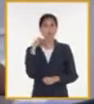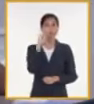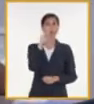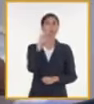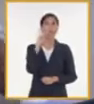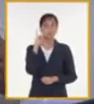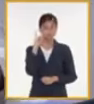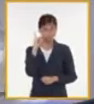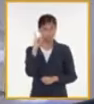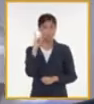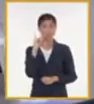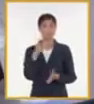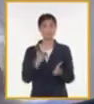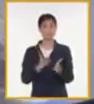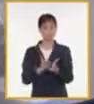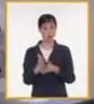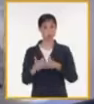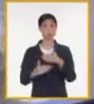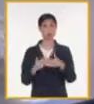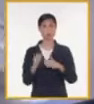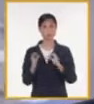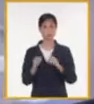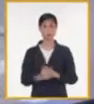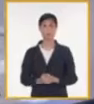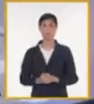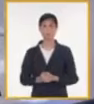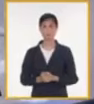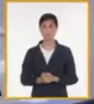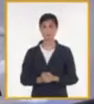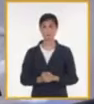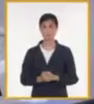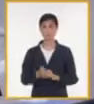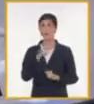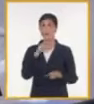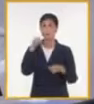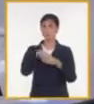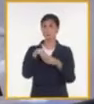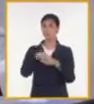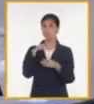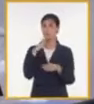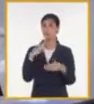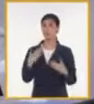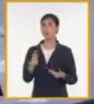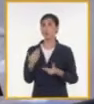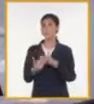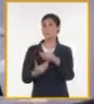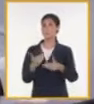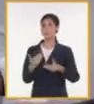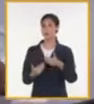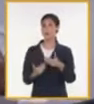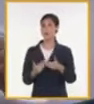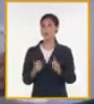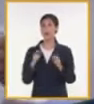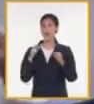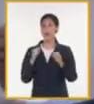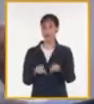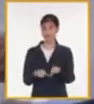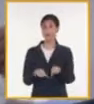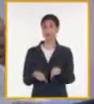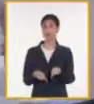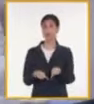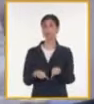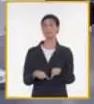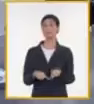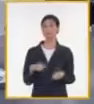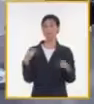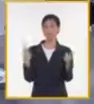terroristas este macaya estuvo dentro de la operación de de la operación en Centroamérica la guerra sucia durante desde